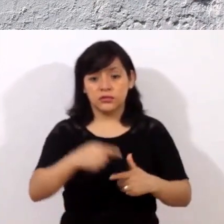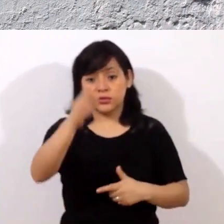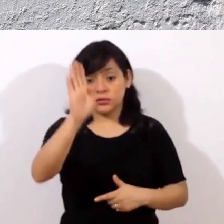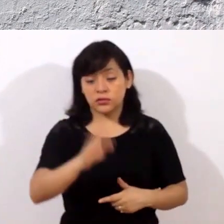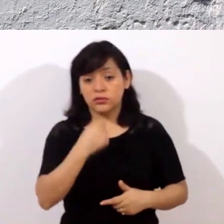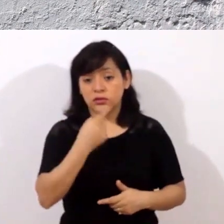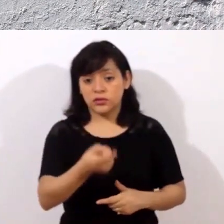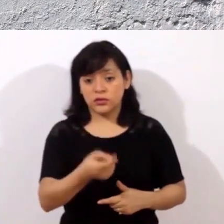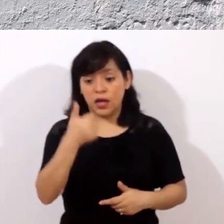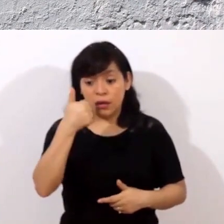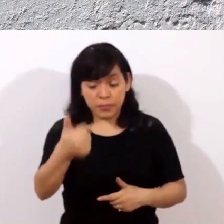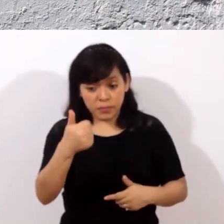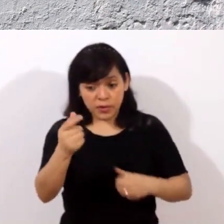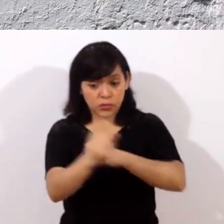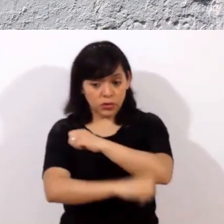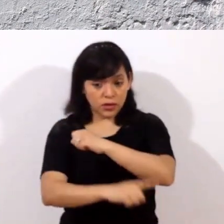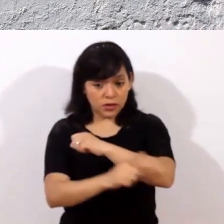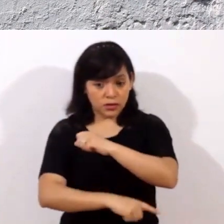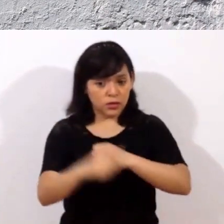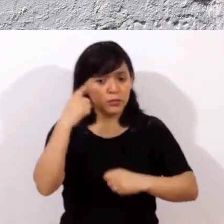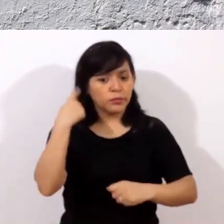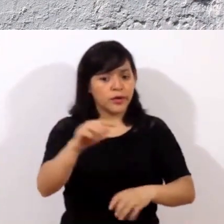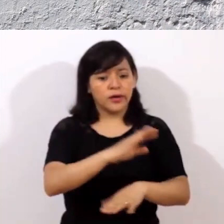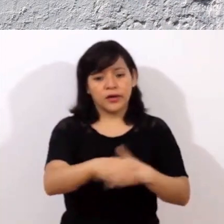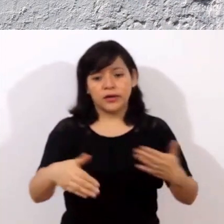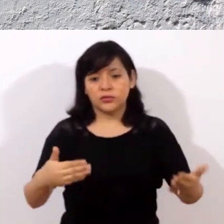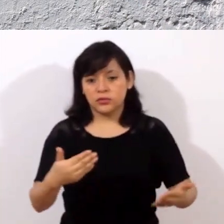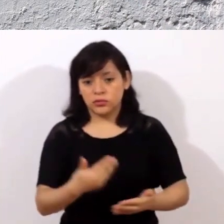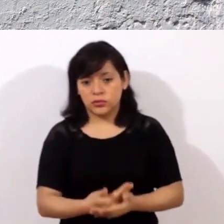alcanzar a unos y a otros.